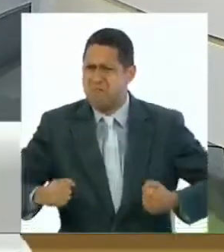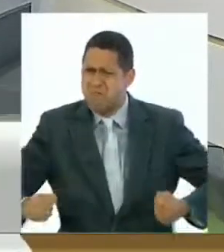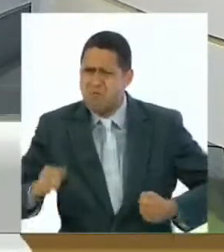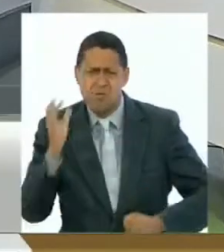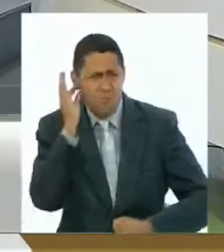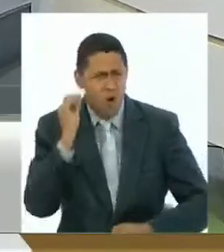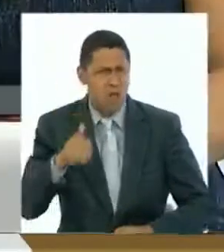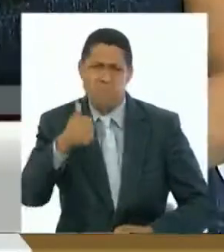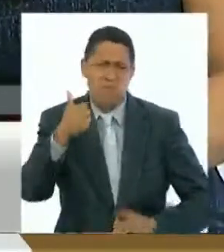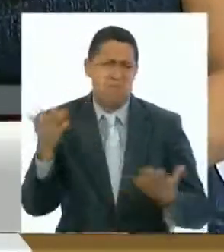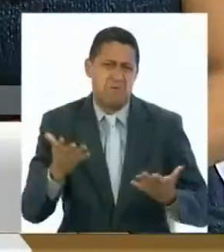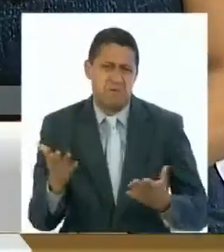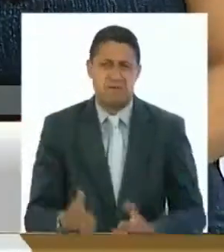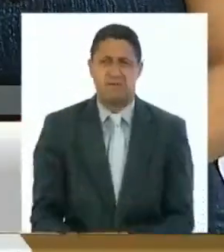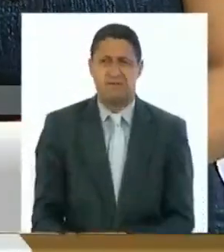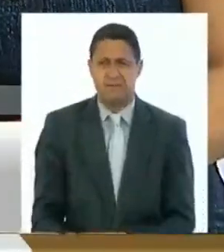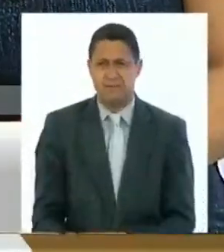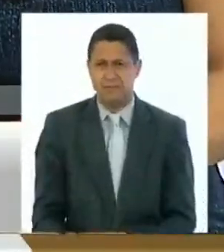con mayor